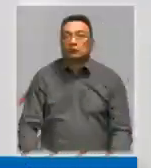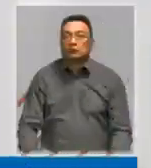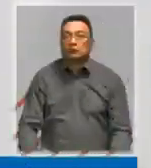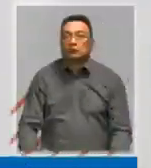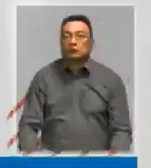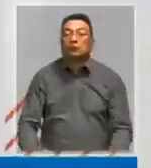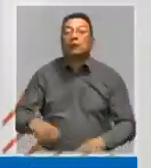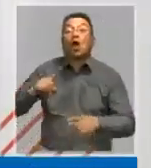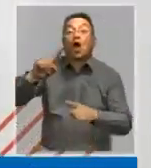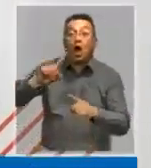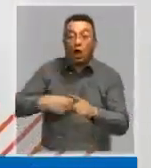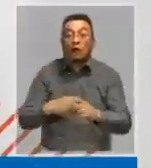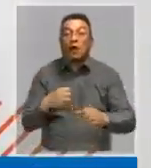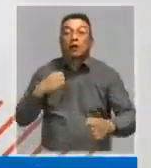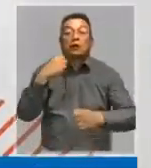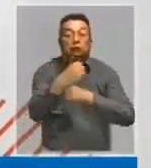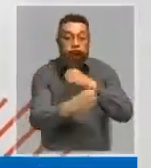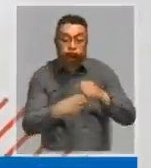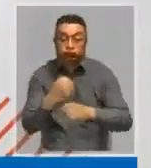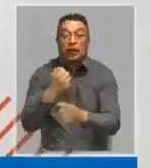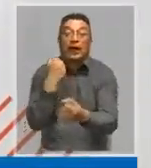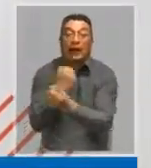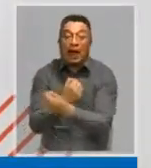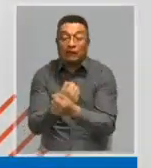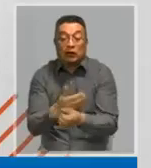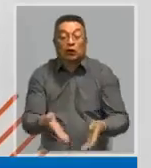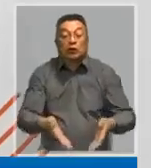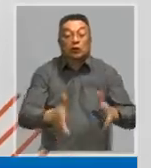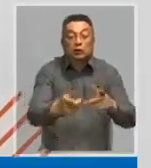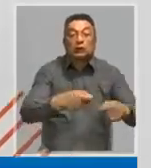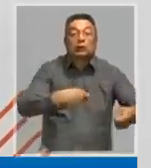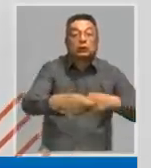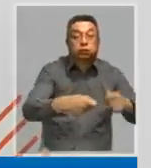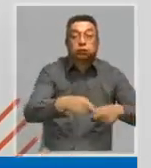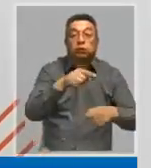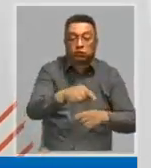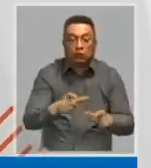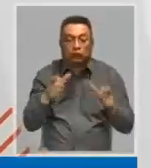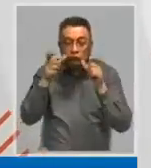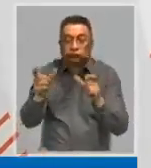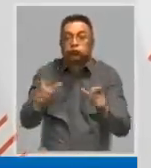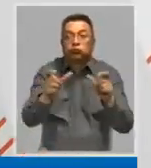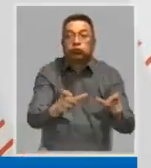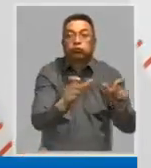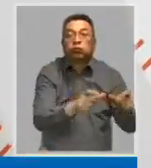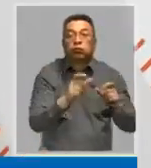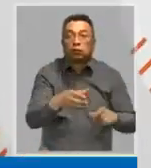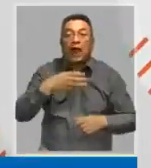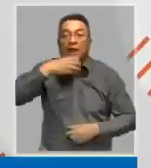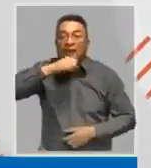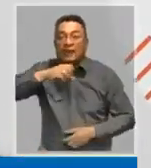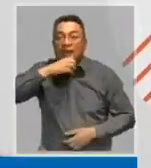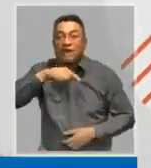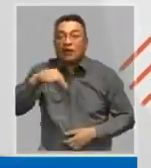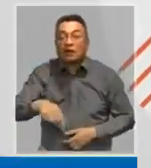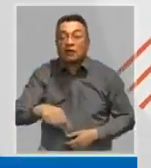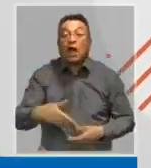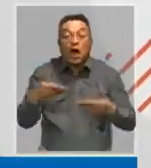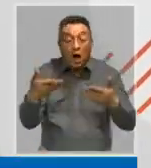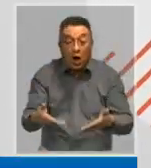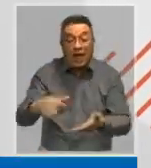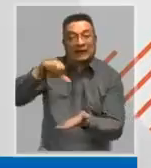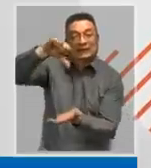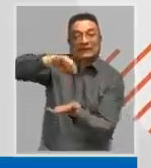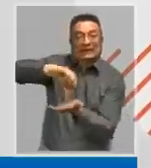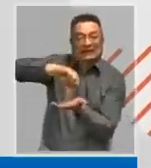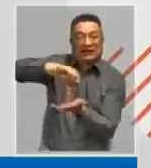Y una vez más, peleas entre carabineros y ambulantes se registraron tras fiscalizaciones preventivas por Navidad, esta vez en pleno